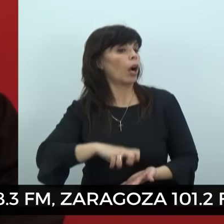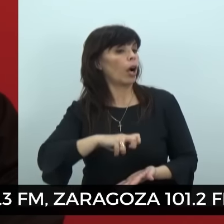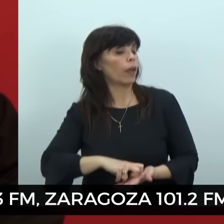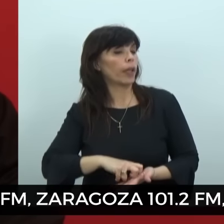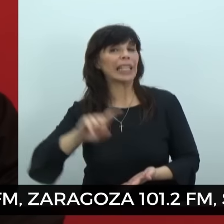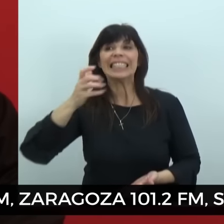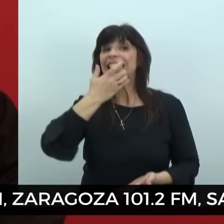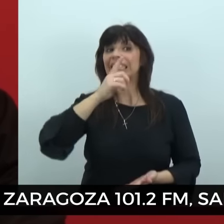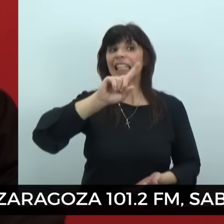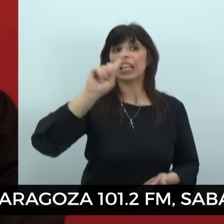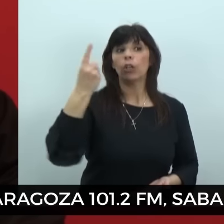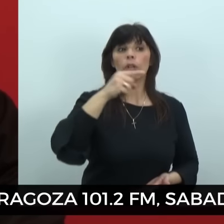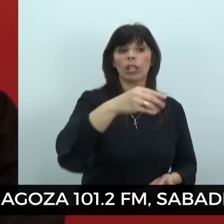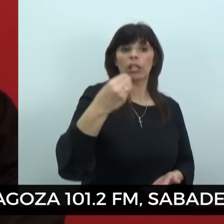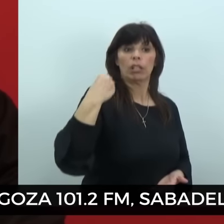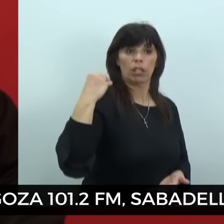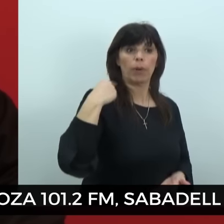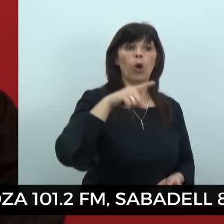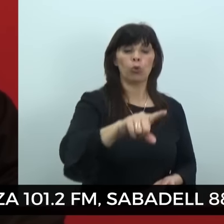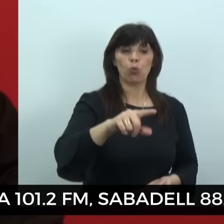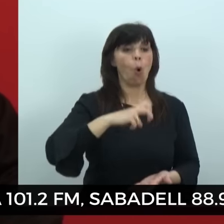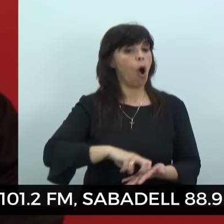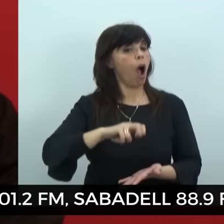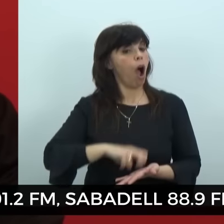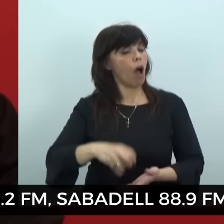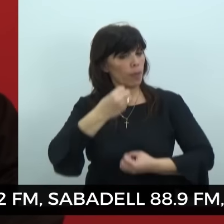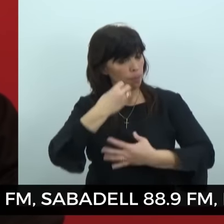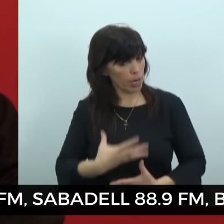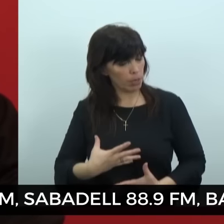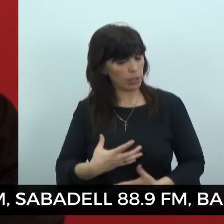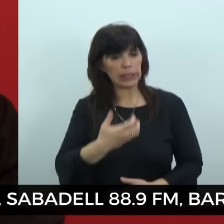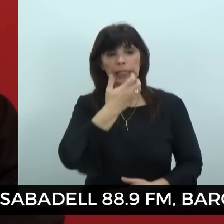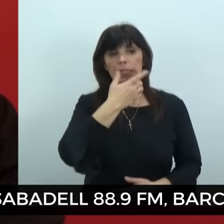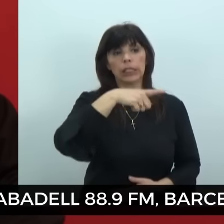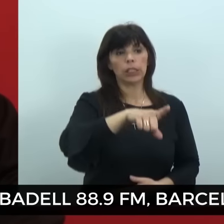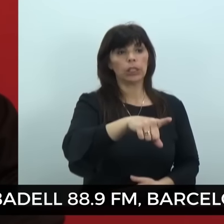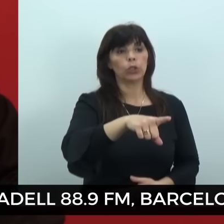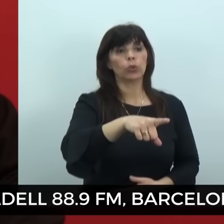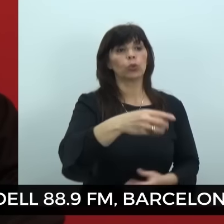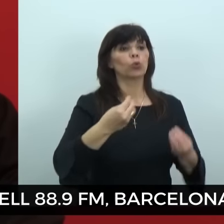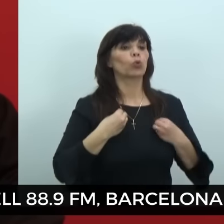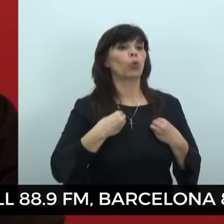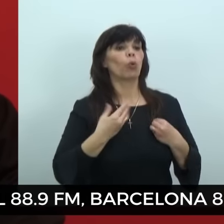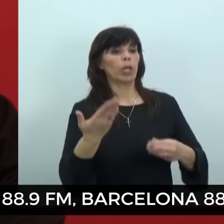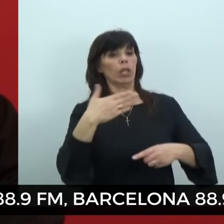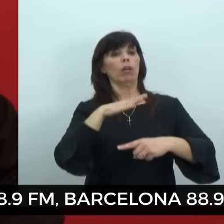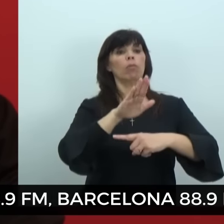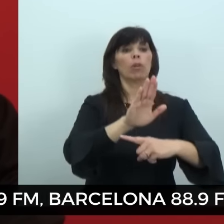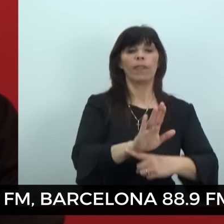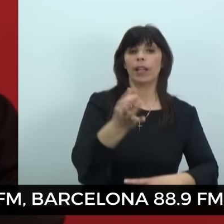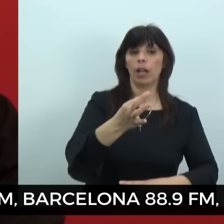llamado. Si tu vida no es un reflejo del llamado de